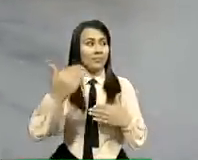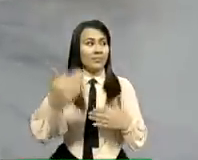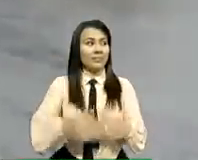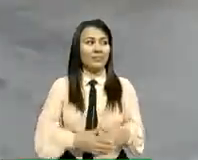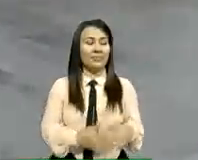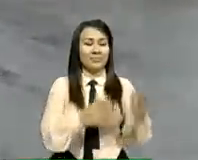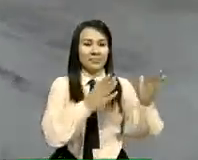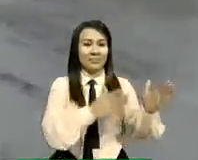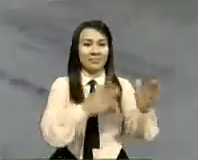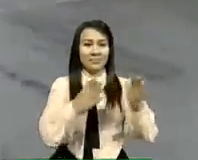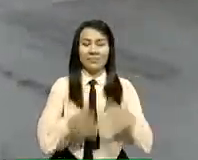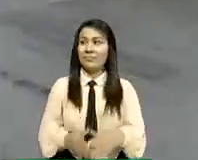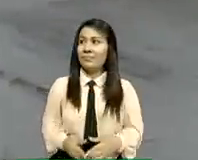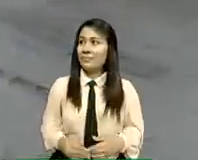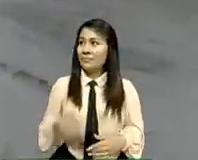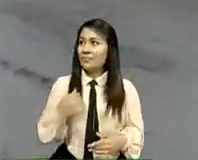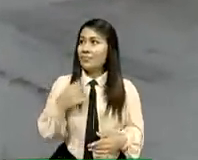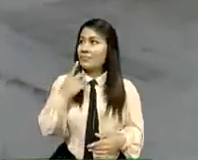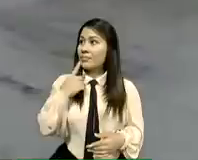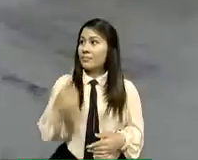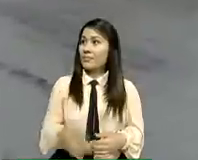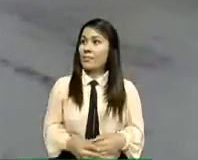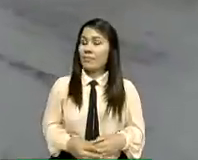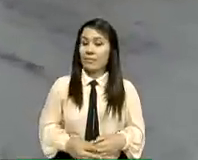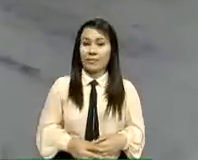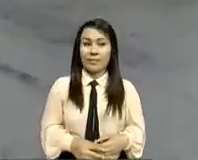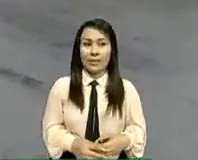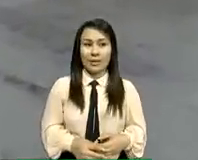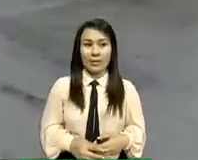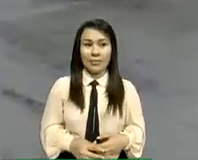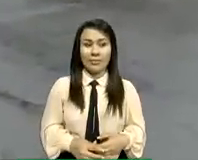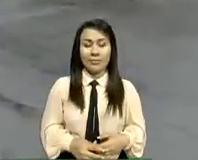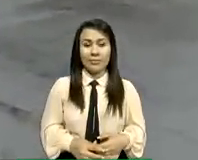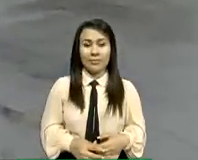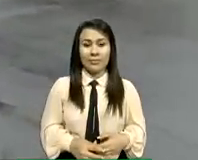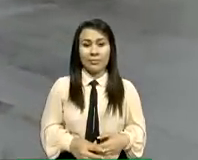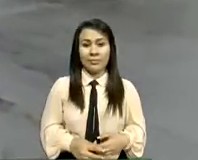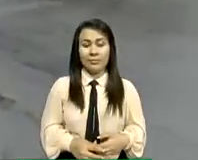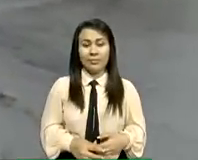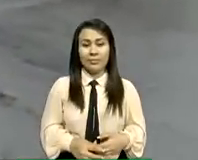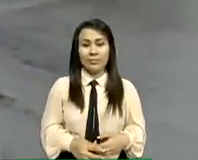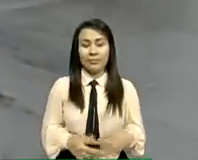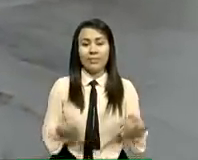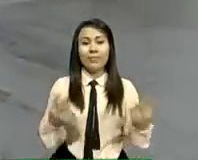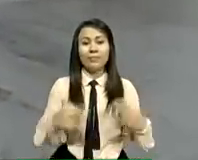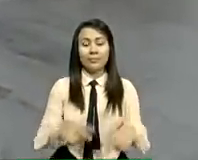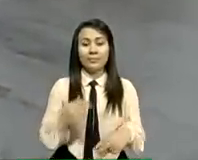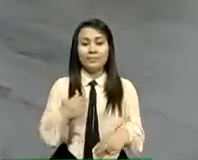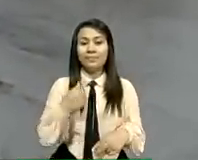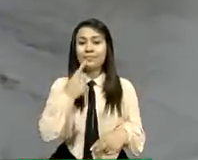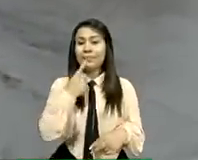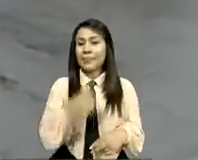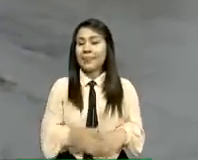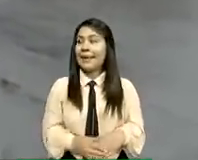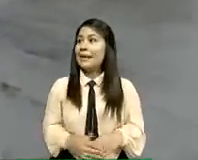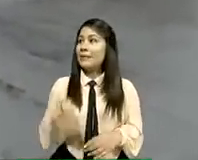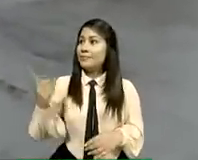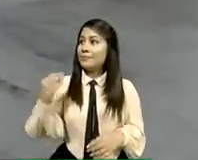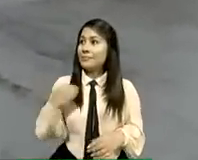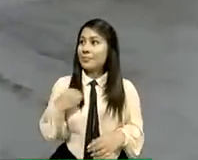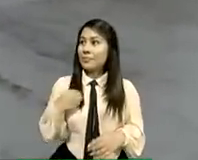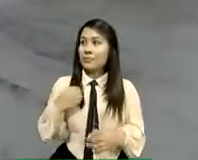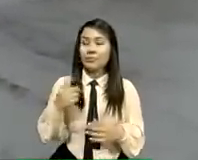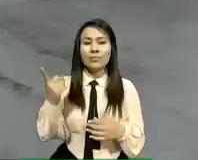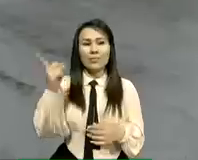la existencia de esta lluvia bastante copiosa que invita a tomar precauciones, sobre todo para los señores